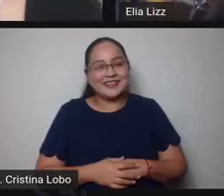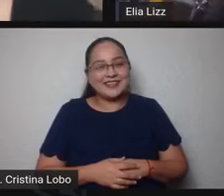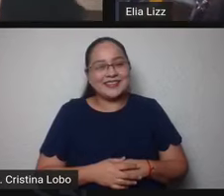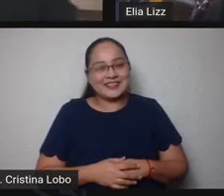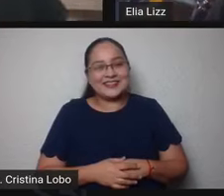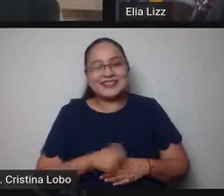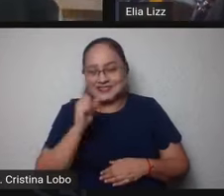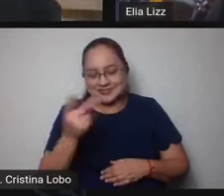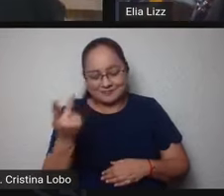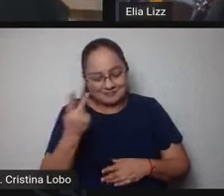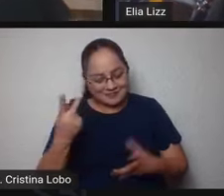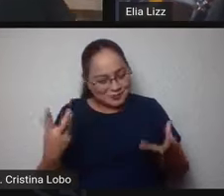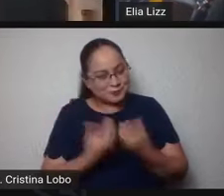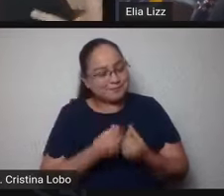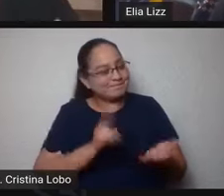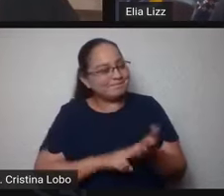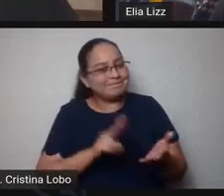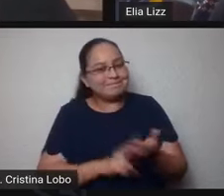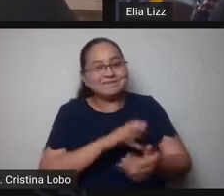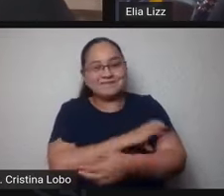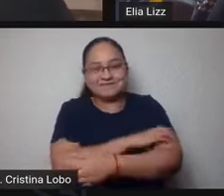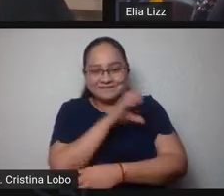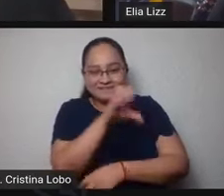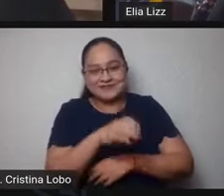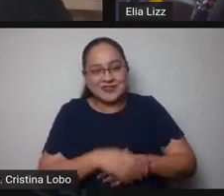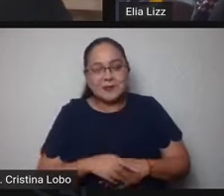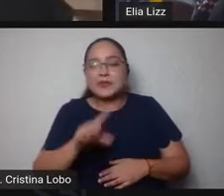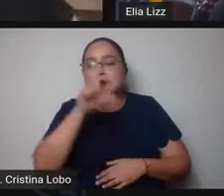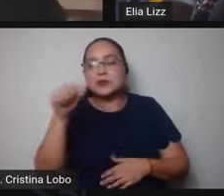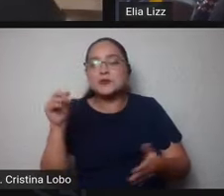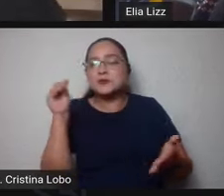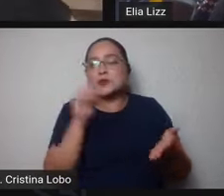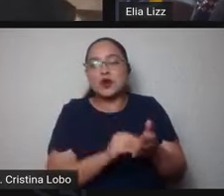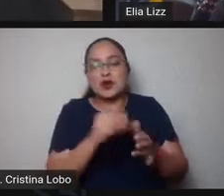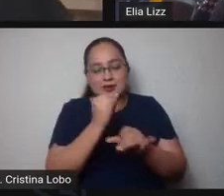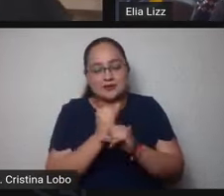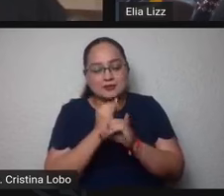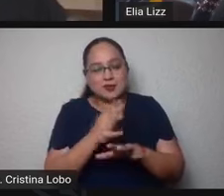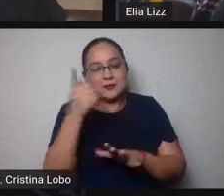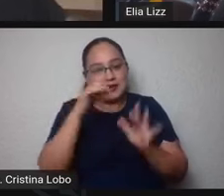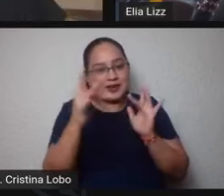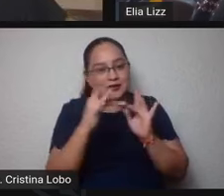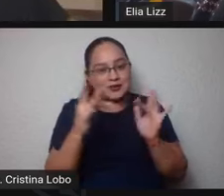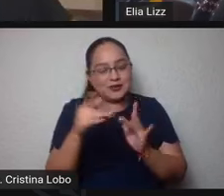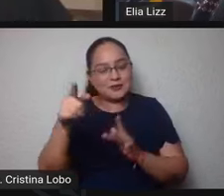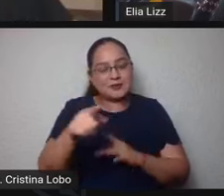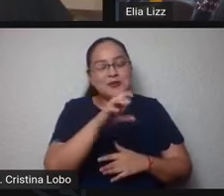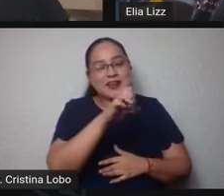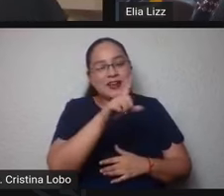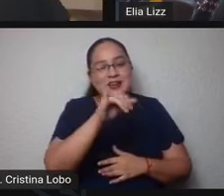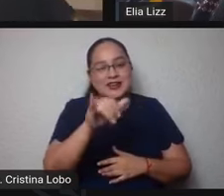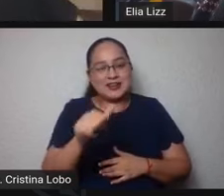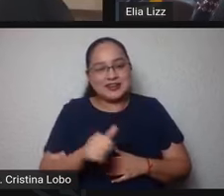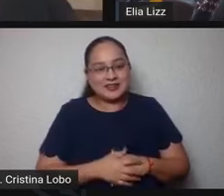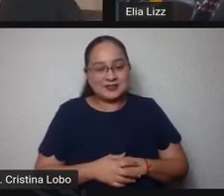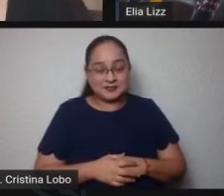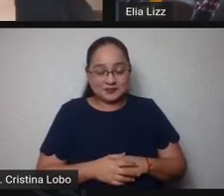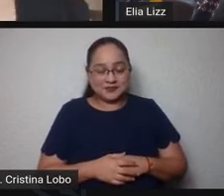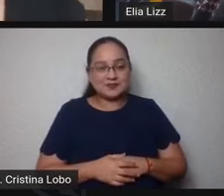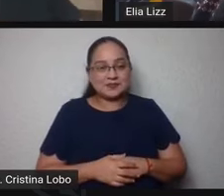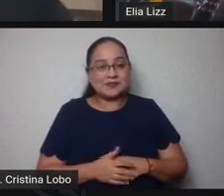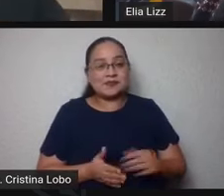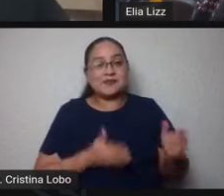Agarramos valor. Me parece perfecto. Entonces, en un momento más vamos a poner los datos de la doctora Eli. Mira, hay otra que dice,